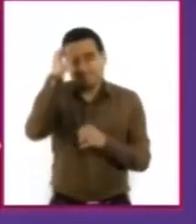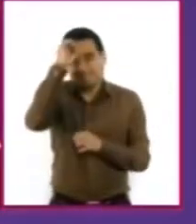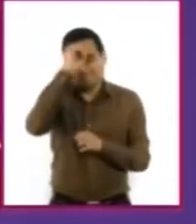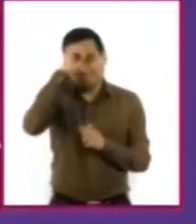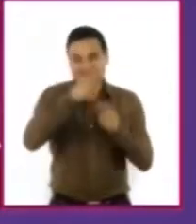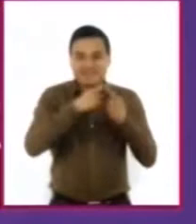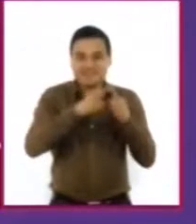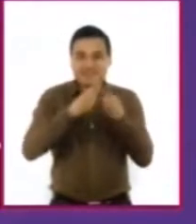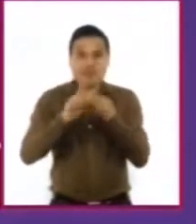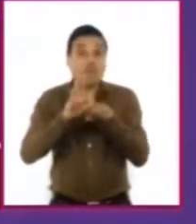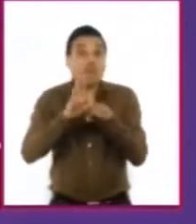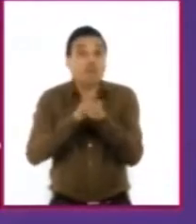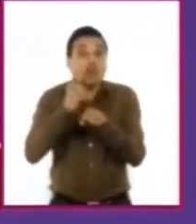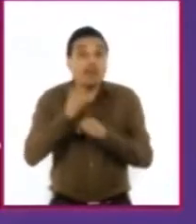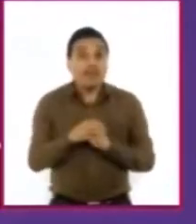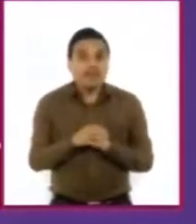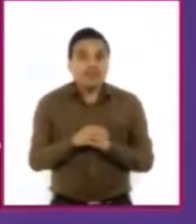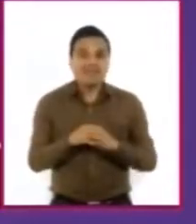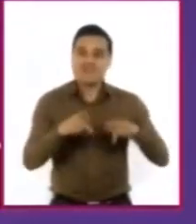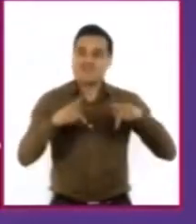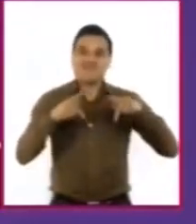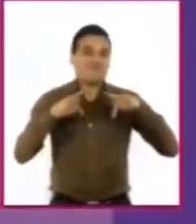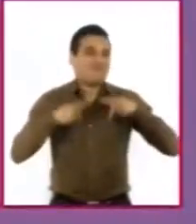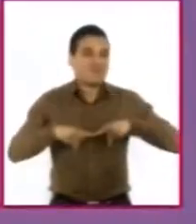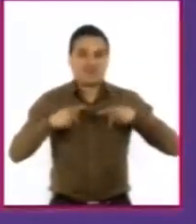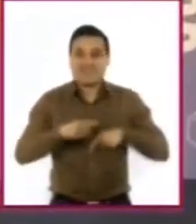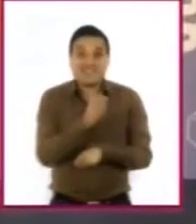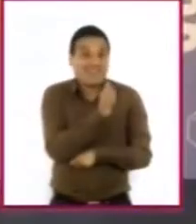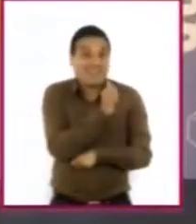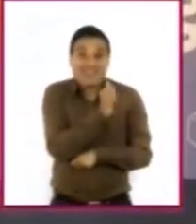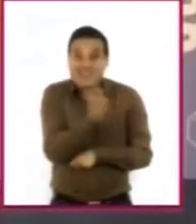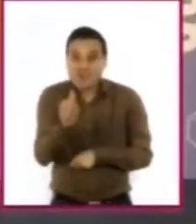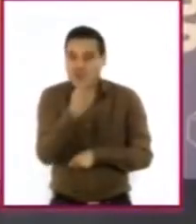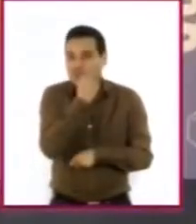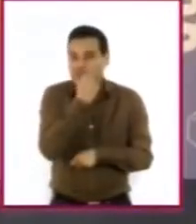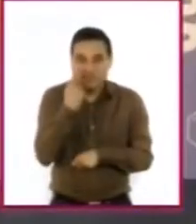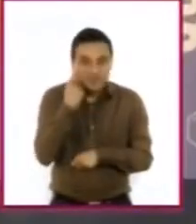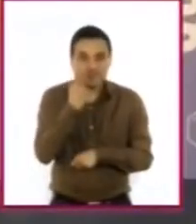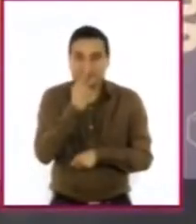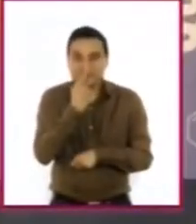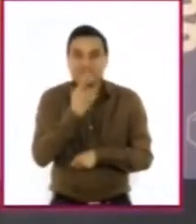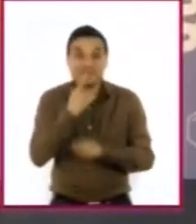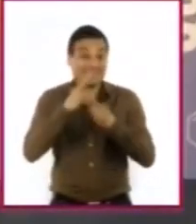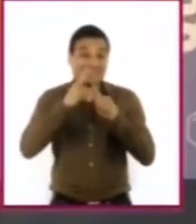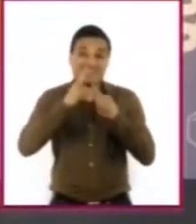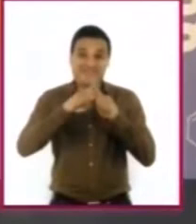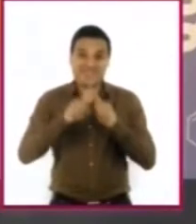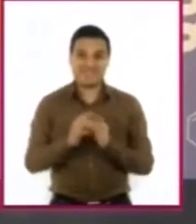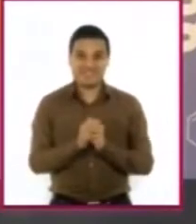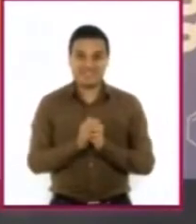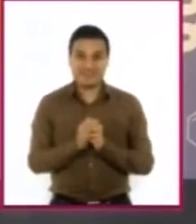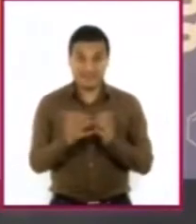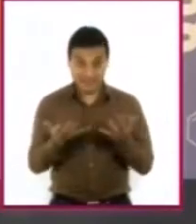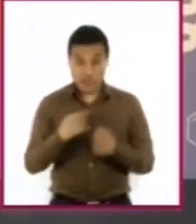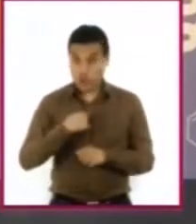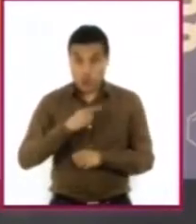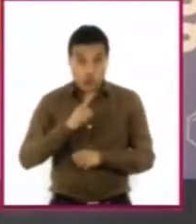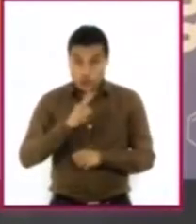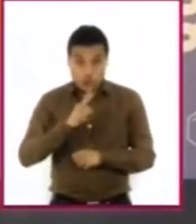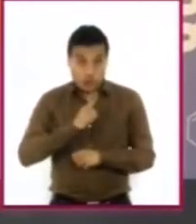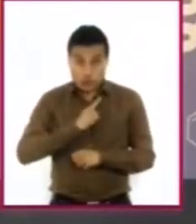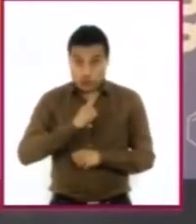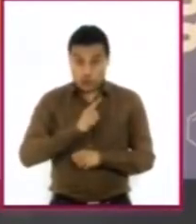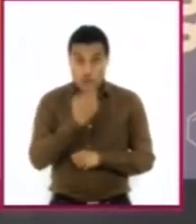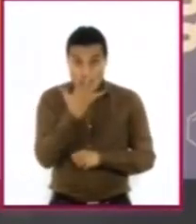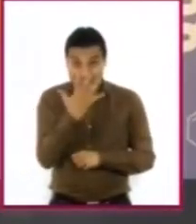La percepción que tenemos por medio de los sentidos es subjetiva. Si utilizamos únicamente nuestros sentidos, ¿podemos identificar